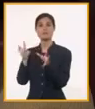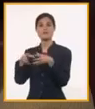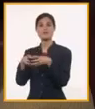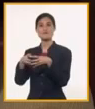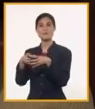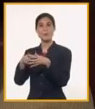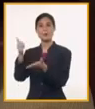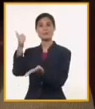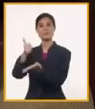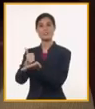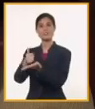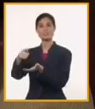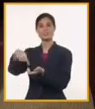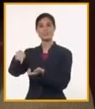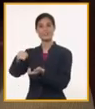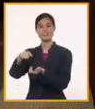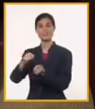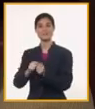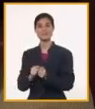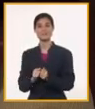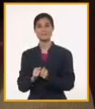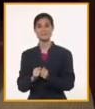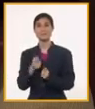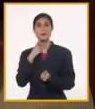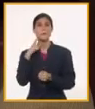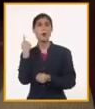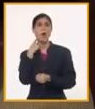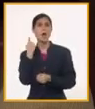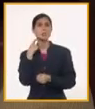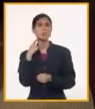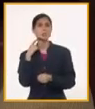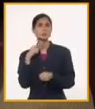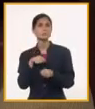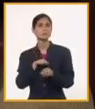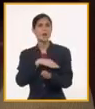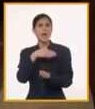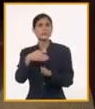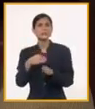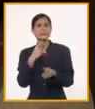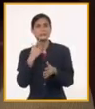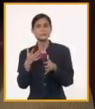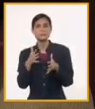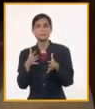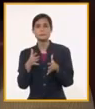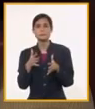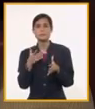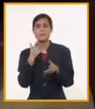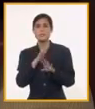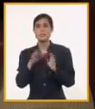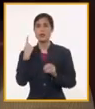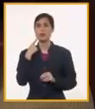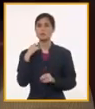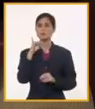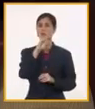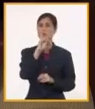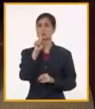Habana, yo estuve ¿hasta qué año? Mediados del